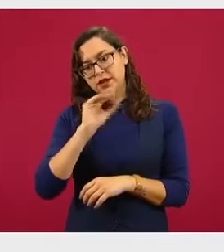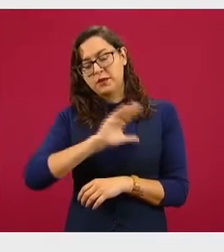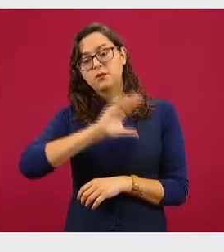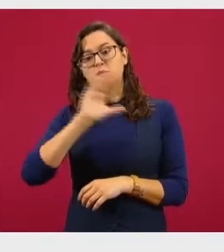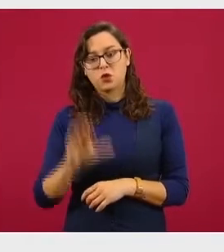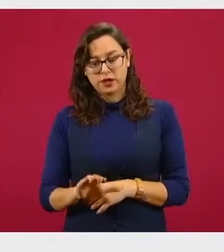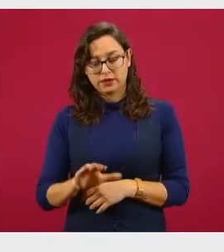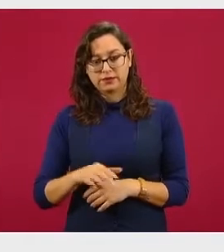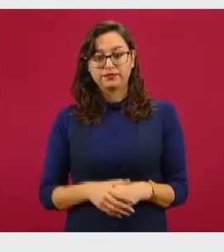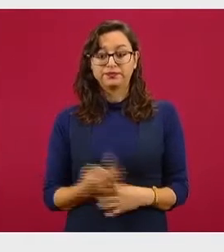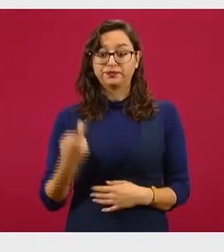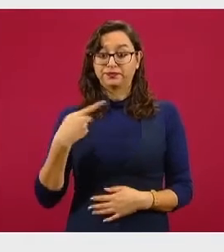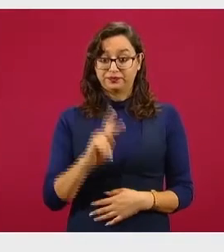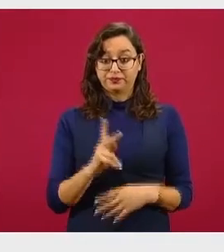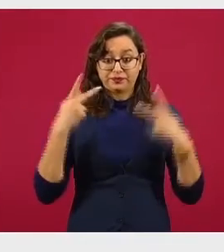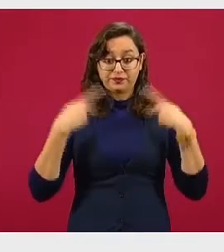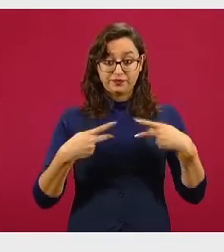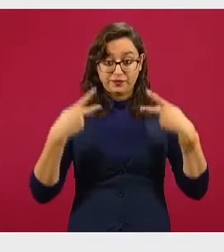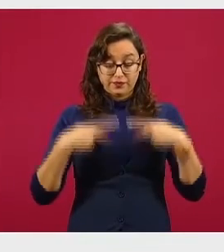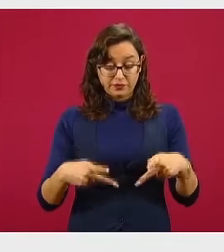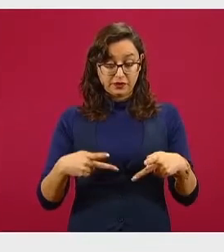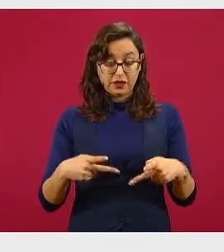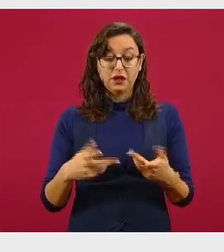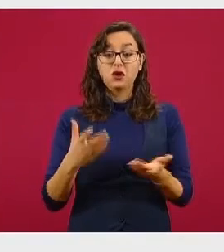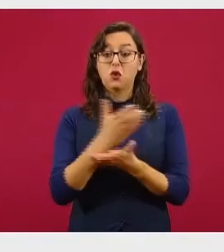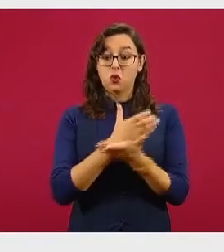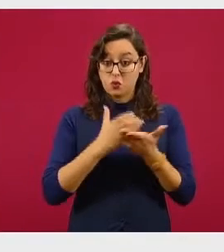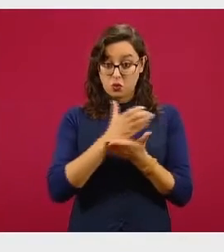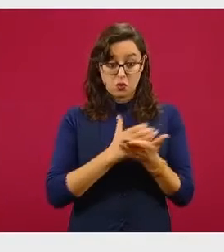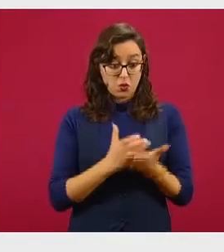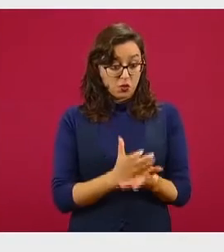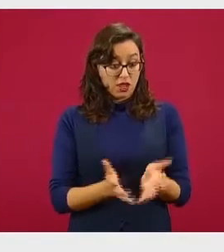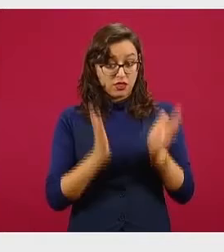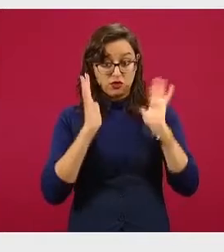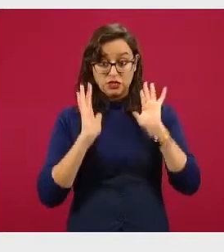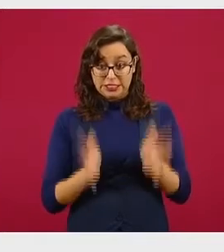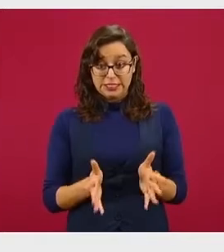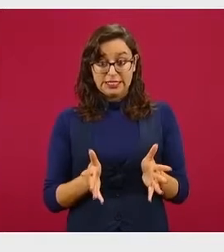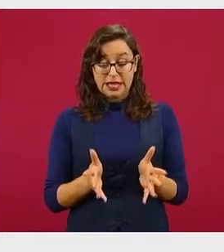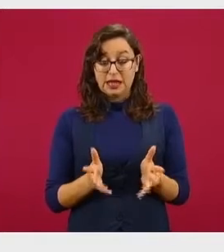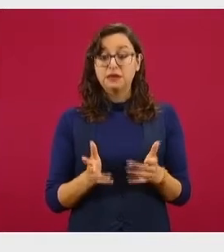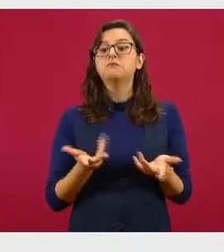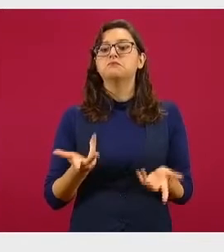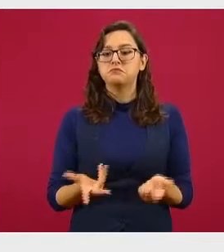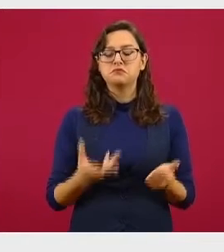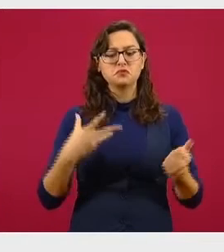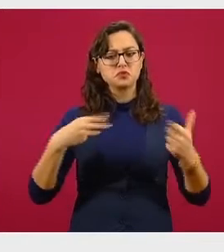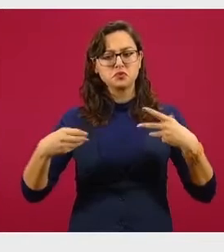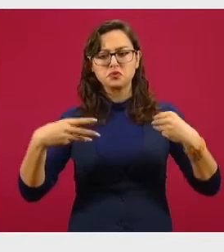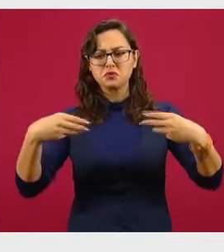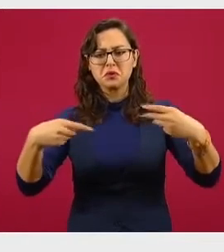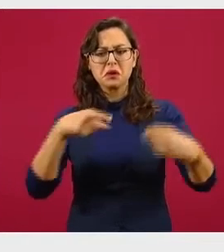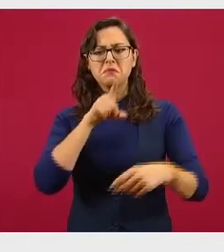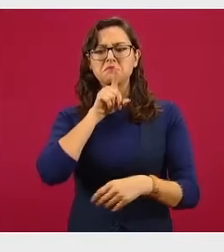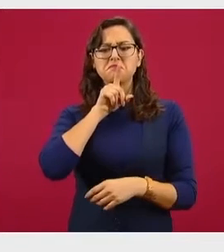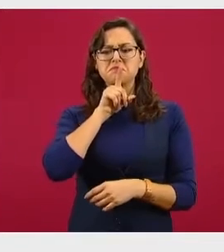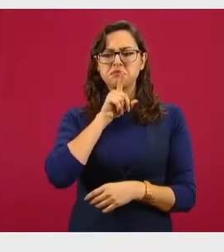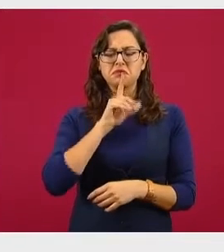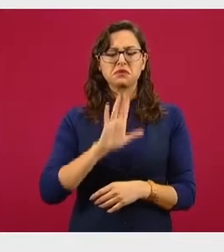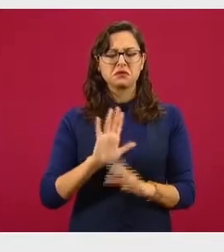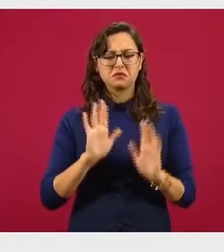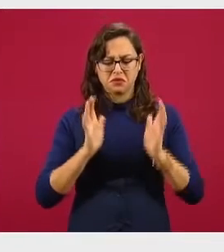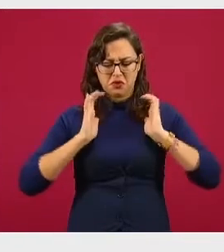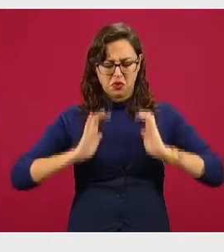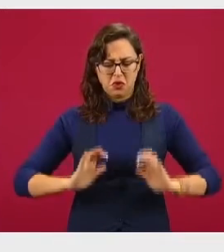que se recuperaron ya no contagian, muy probablemente, y de hecho eso sería un elemento positivo, están ya